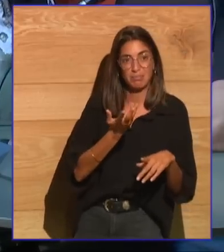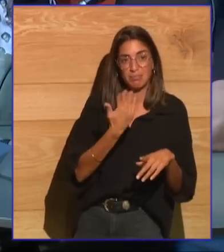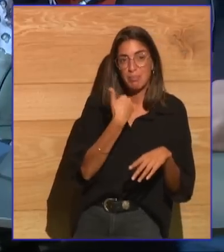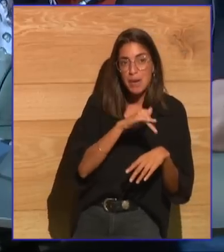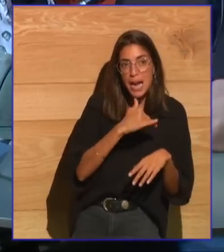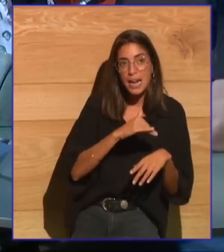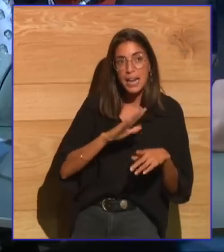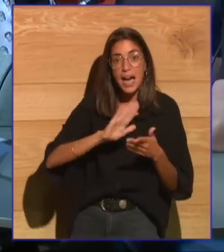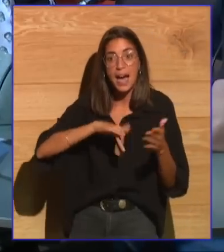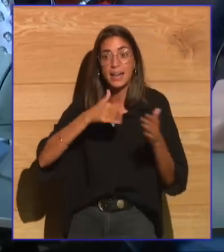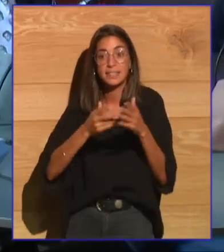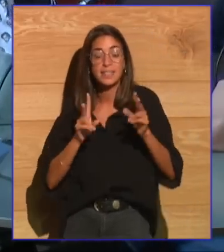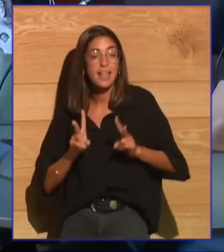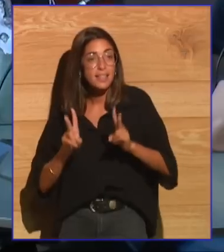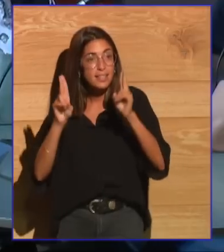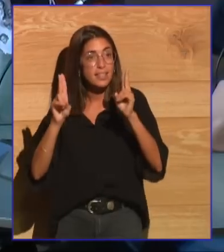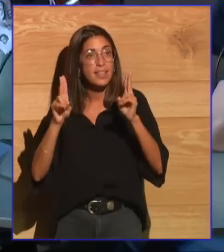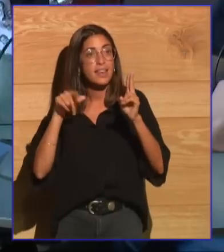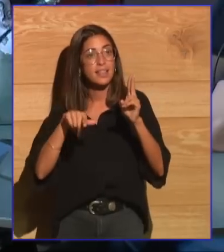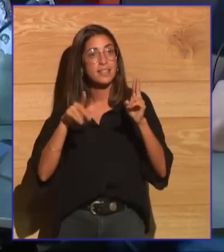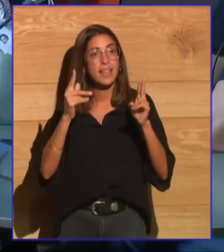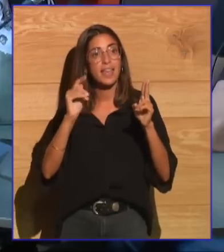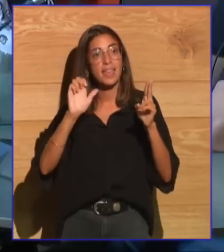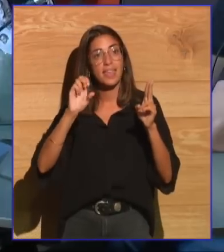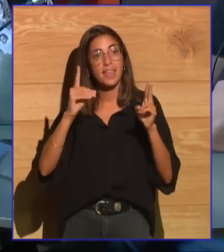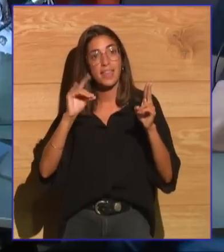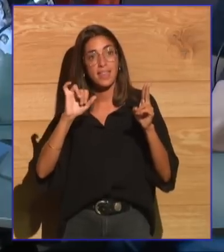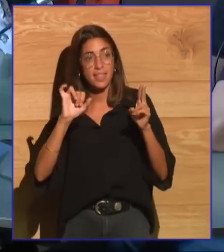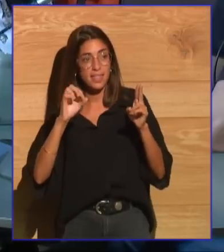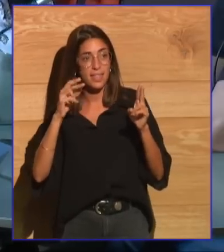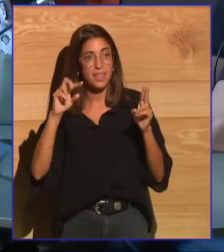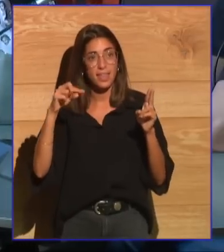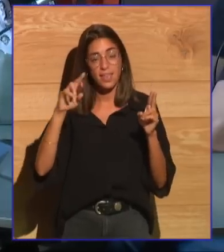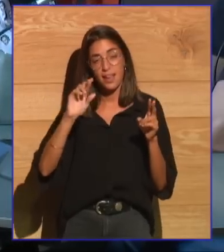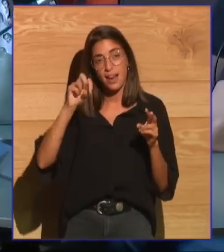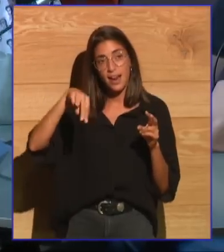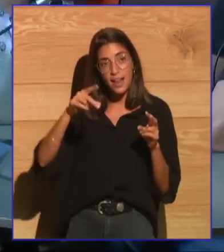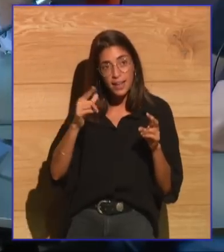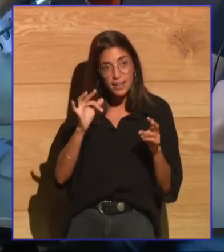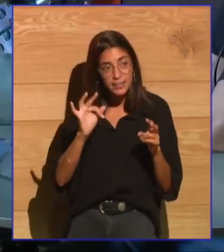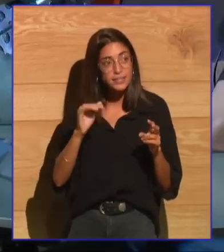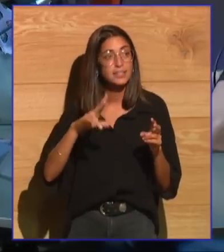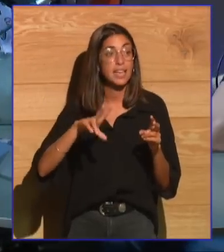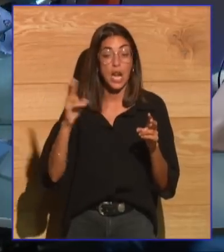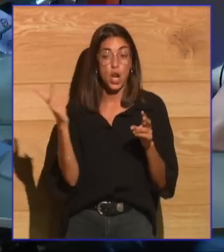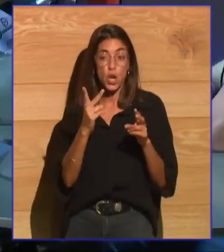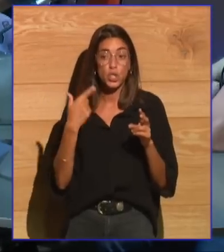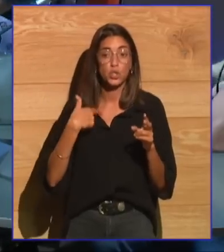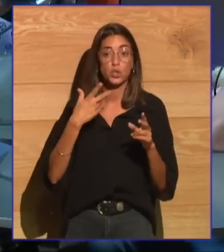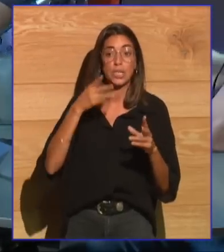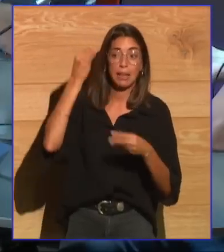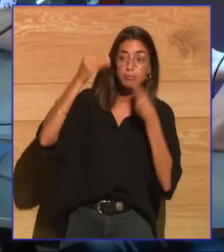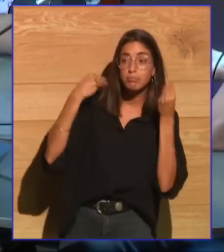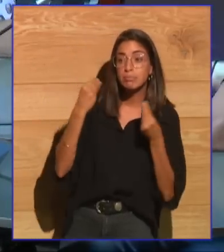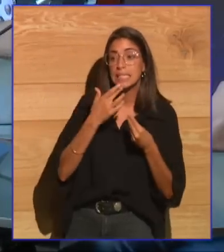escenas y poker y grant y katharine hepburn que tienen ellos dos cuando están arreglando se para a ver si es o no